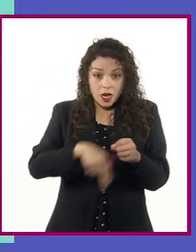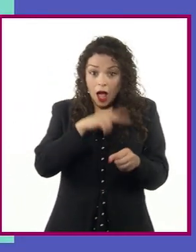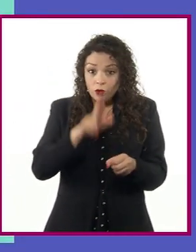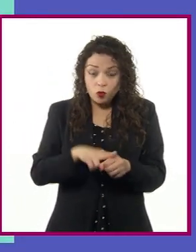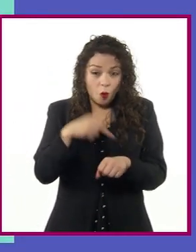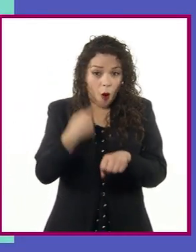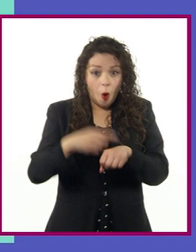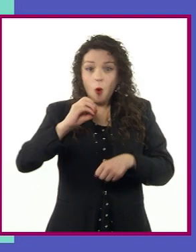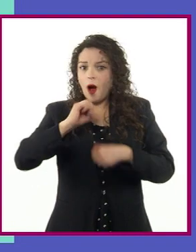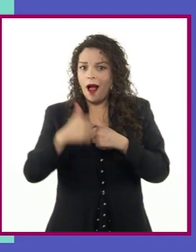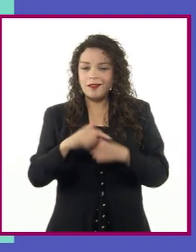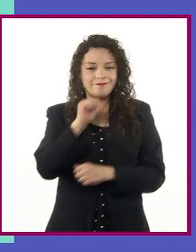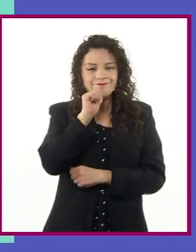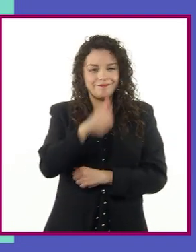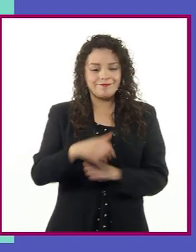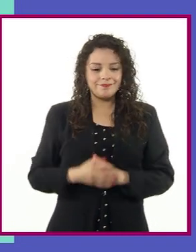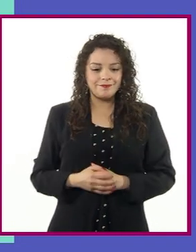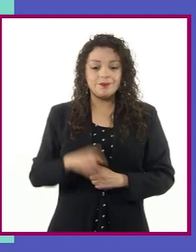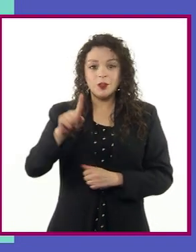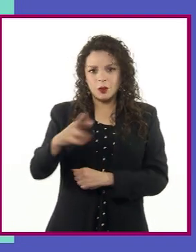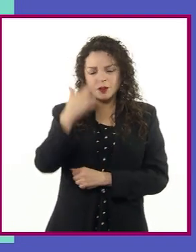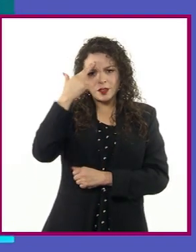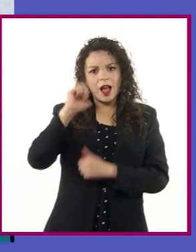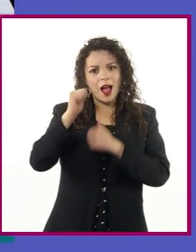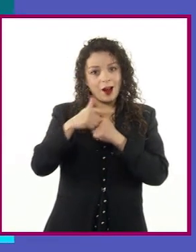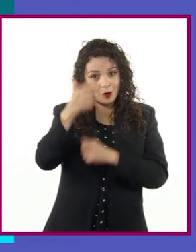¿Te recuerda a algo que conoces?